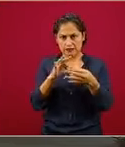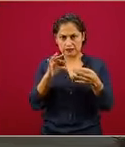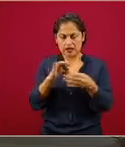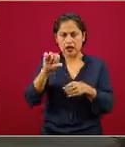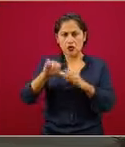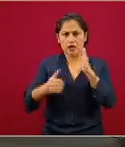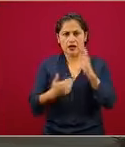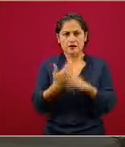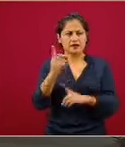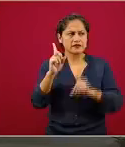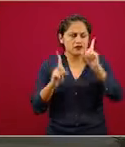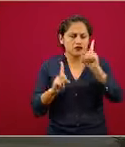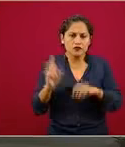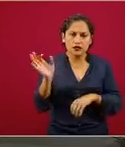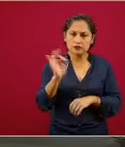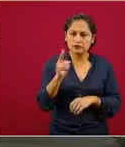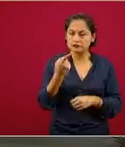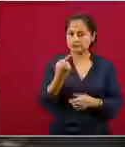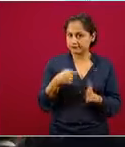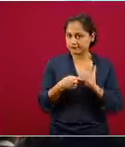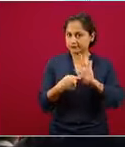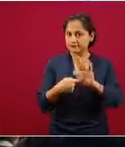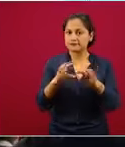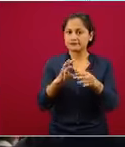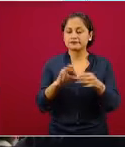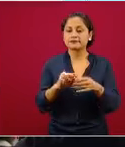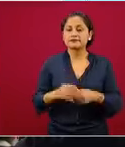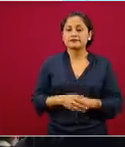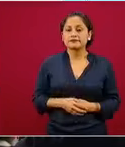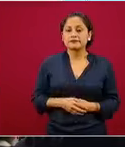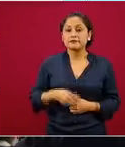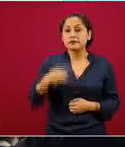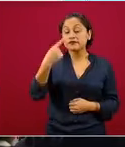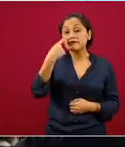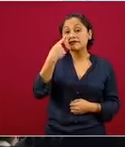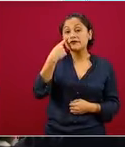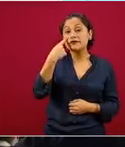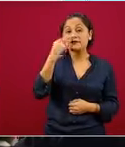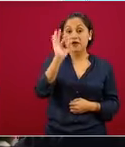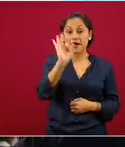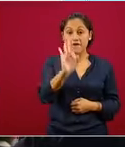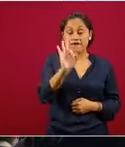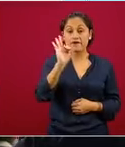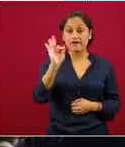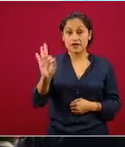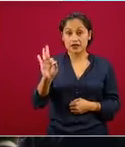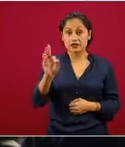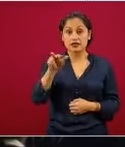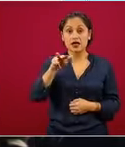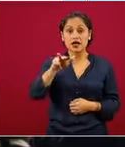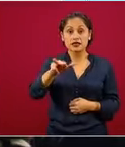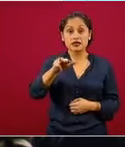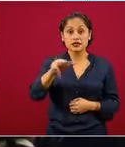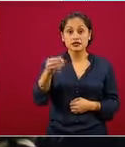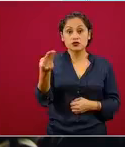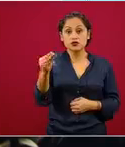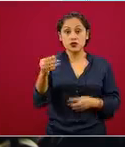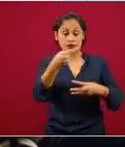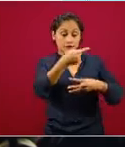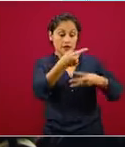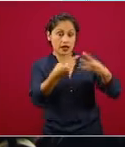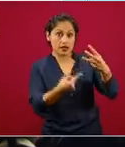de la mañana. No quiere decir que el 18 de mayo empiezan a trabajar esas 3